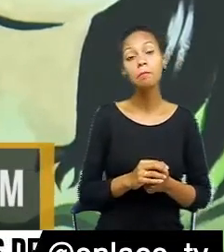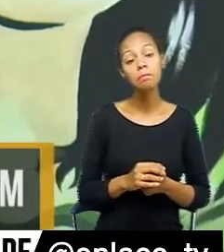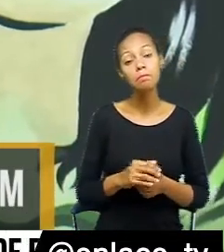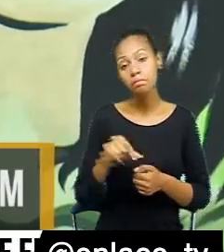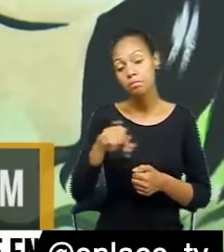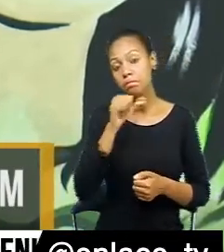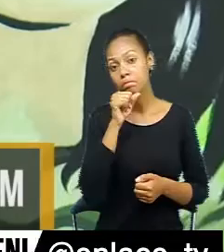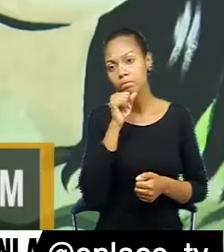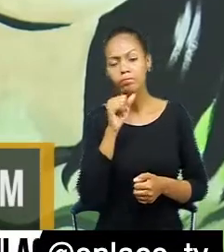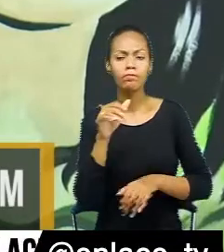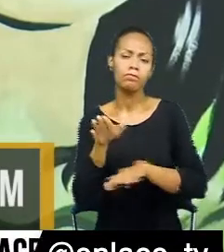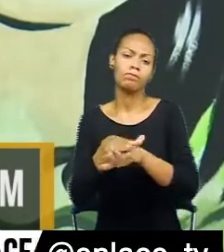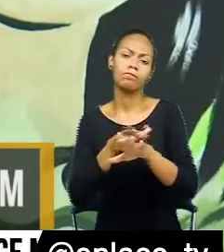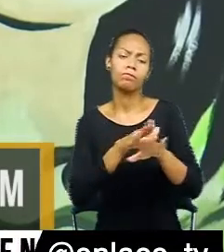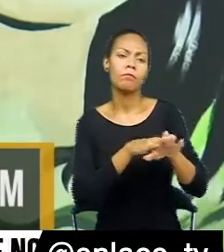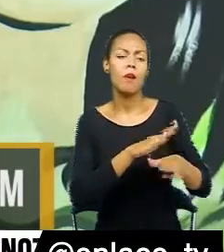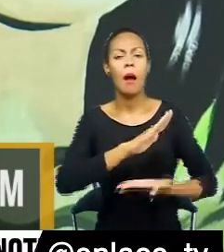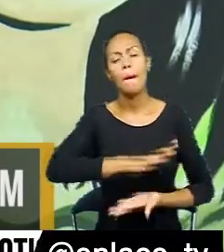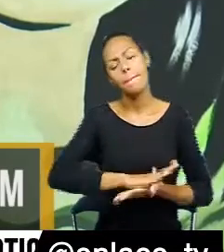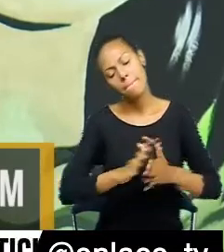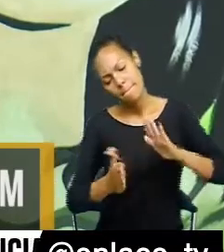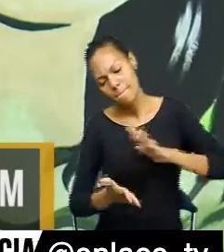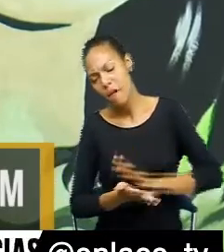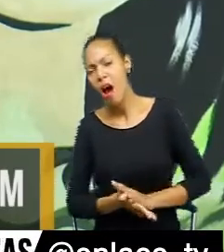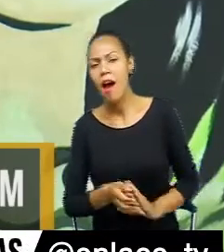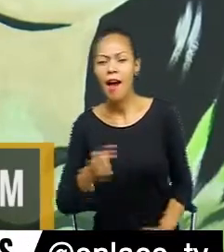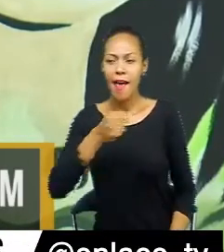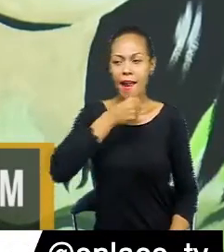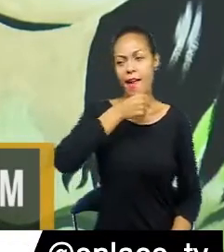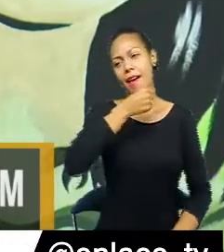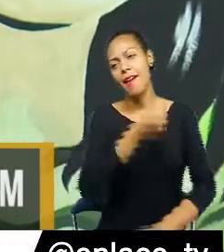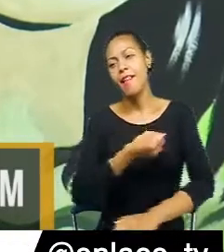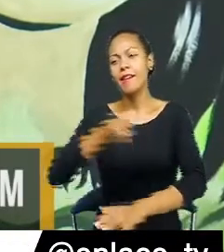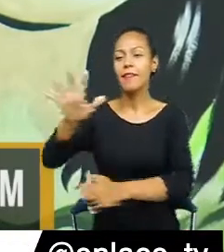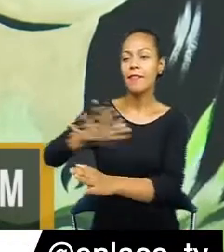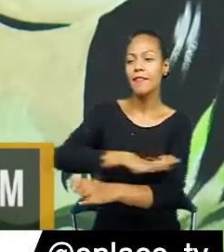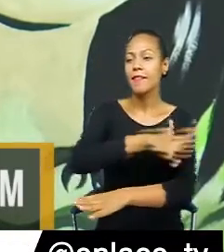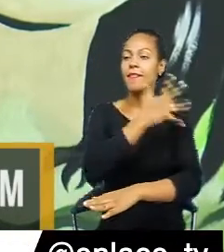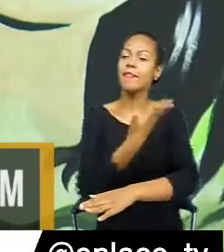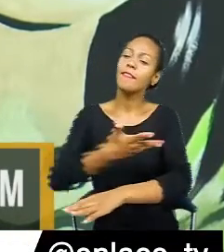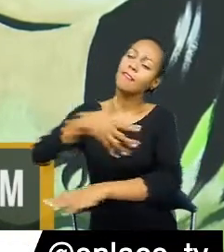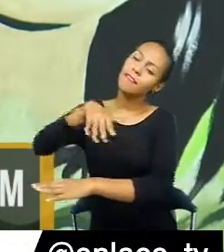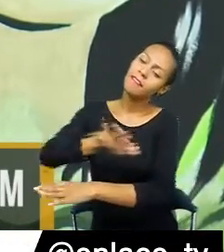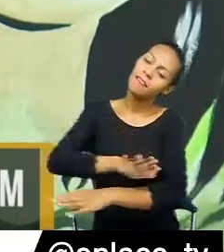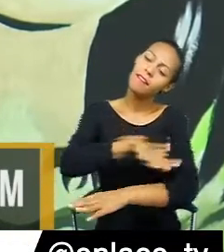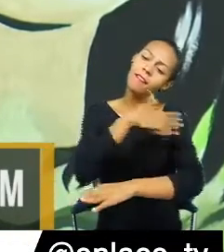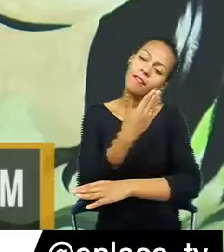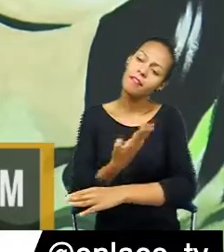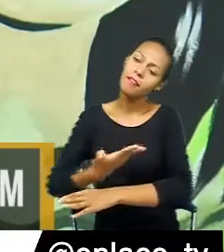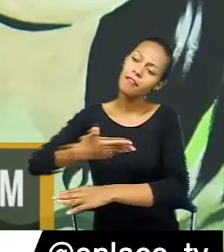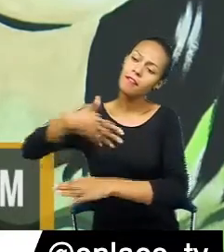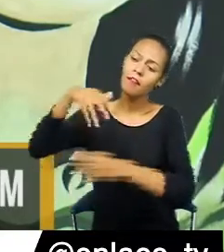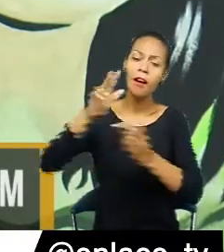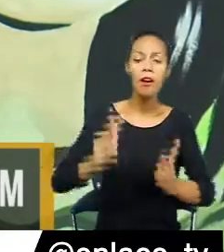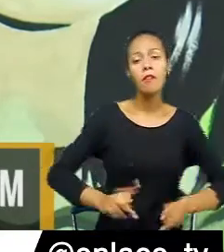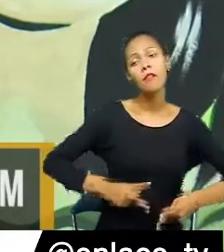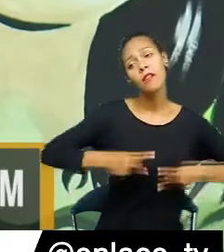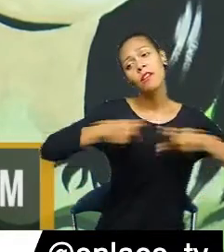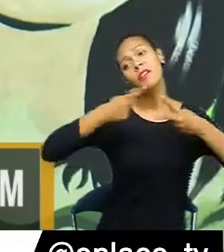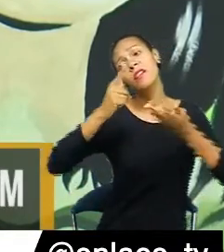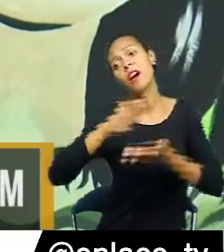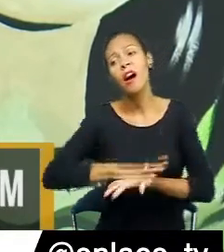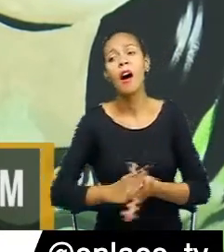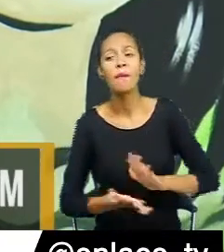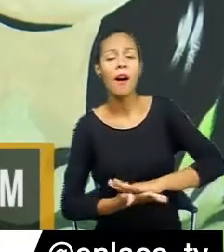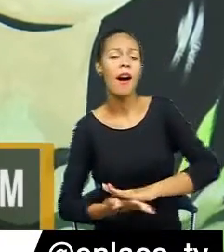estar cantándole a la vida, cantándole a la paz. Entonces es un regalo también en esa apuesta de que las mujeres llevamos en Barranca Bermeja